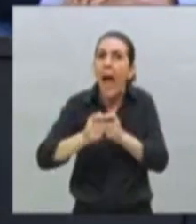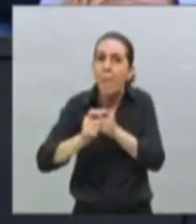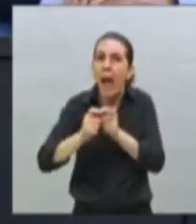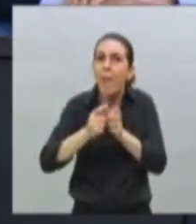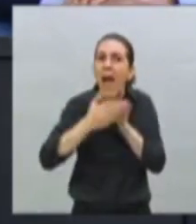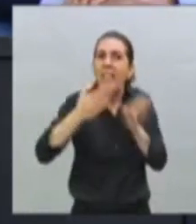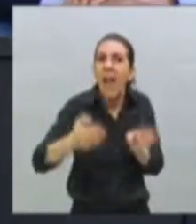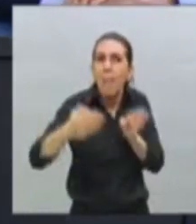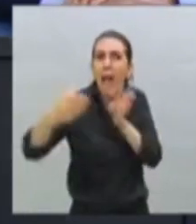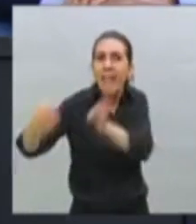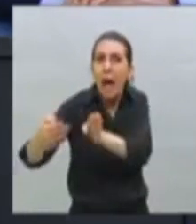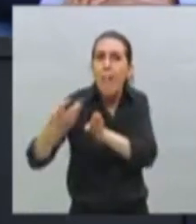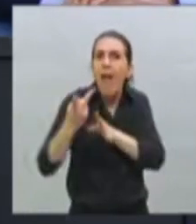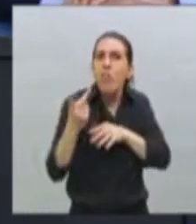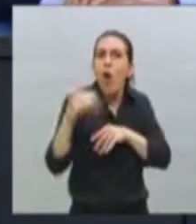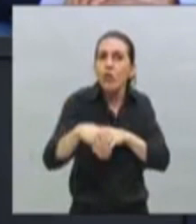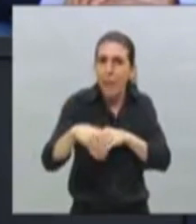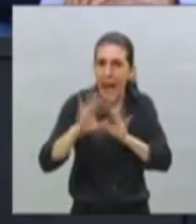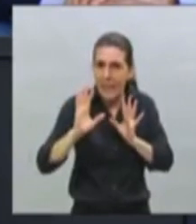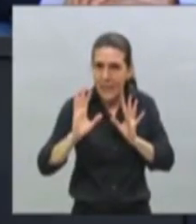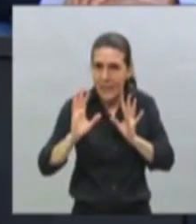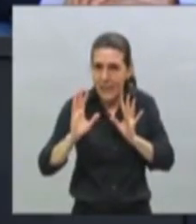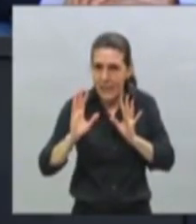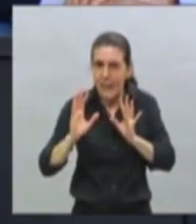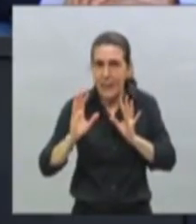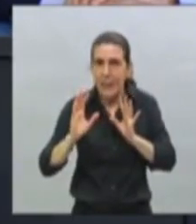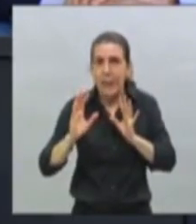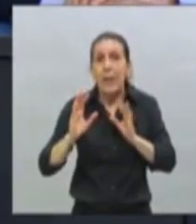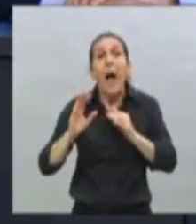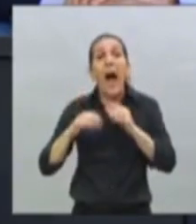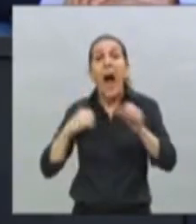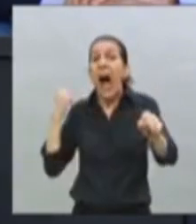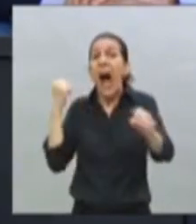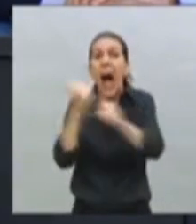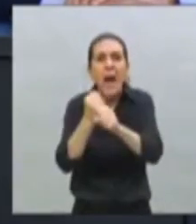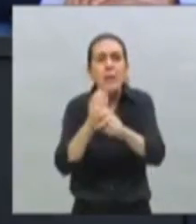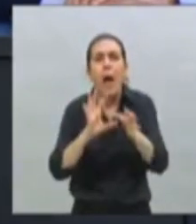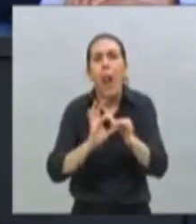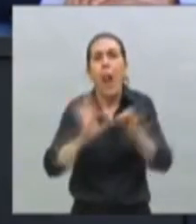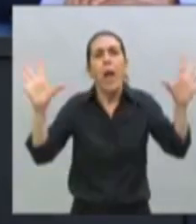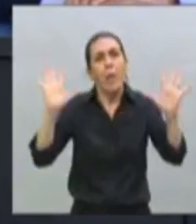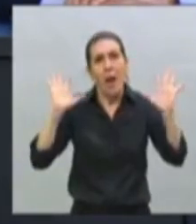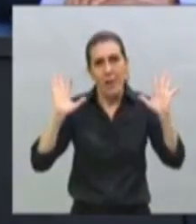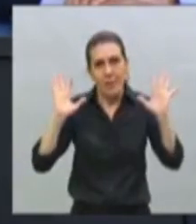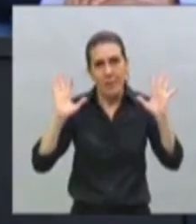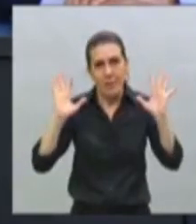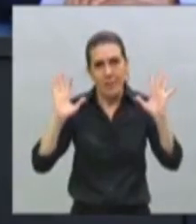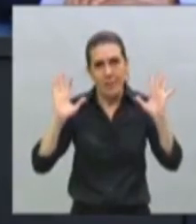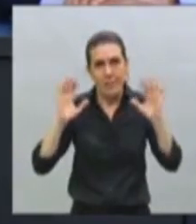final al tiempo en que todo quede liberado.